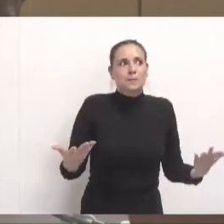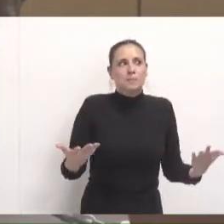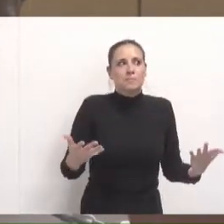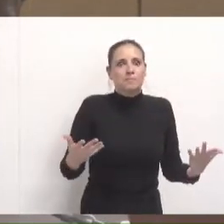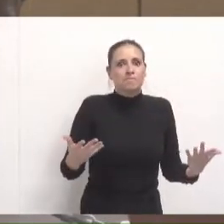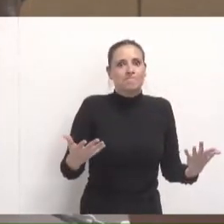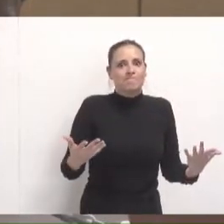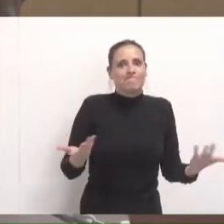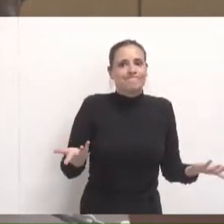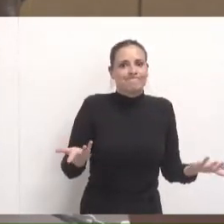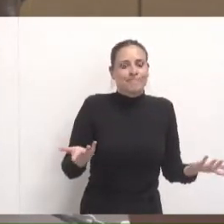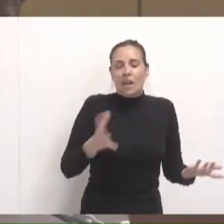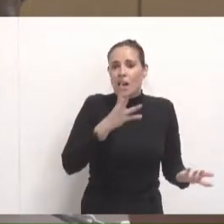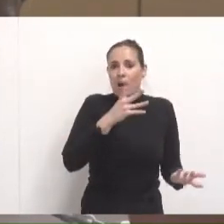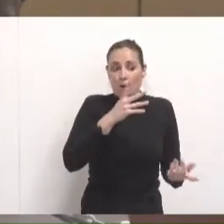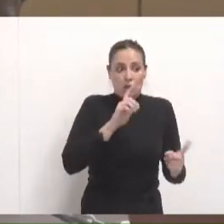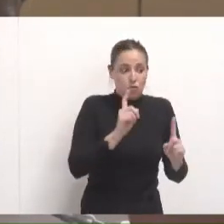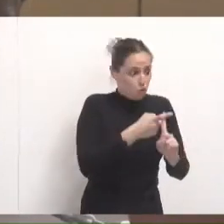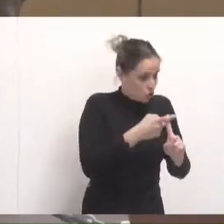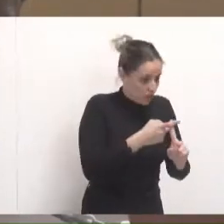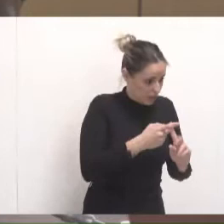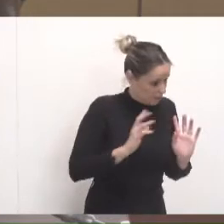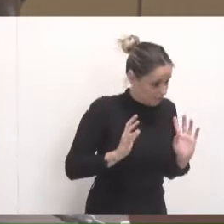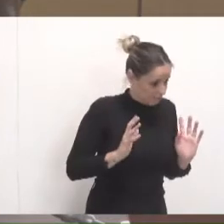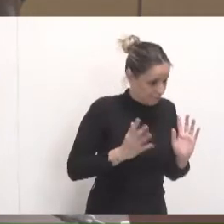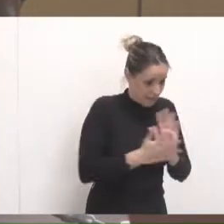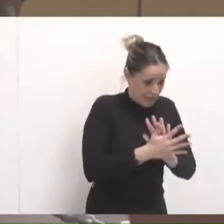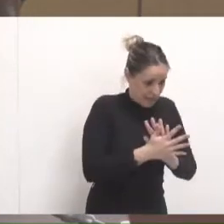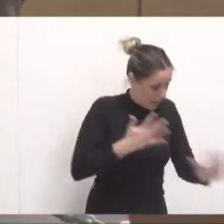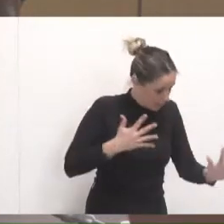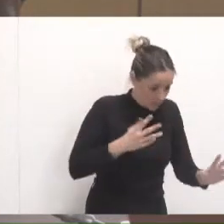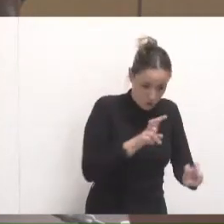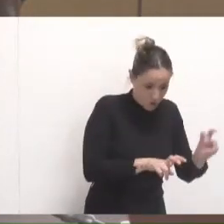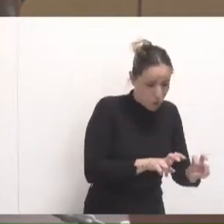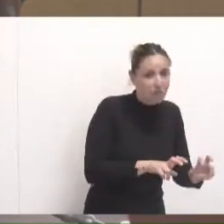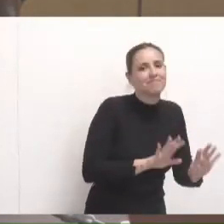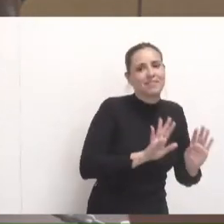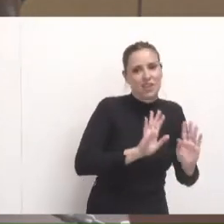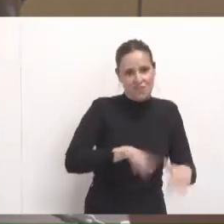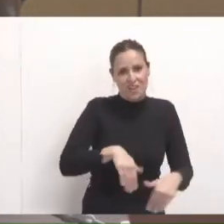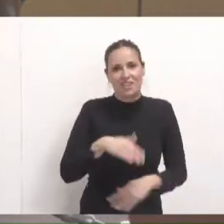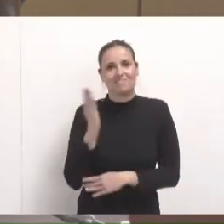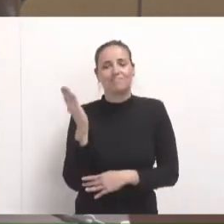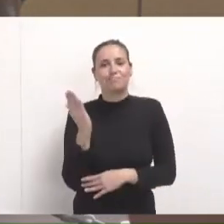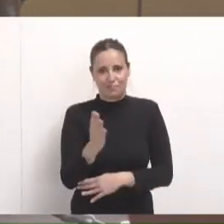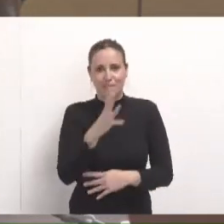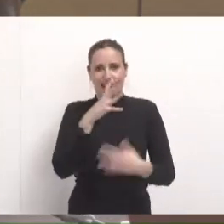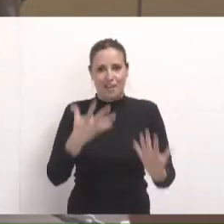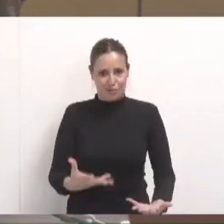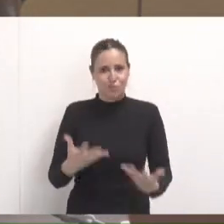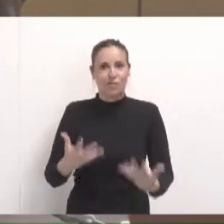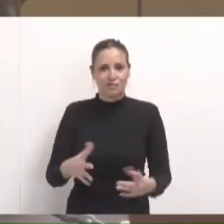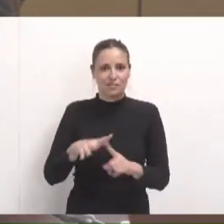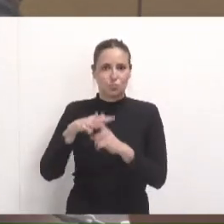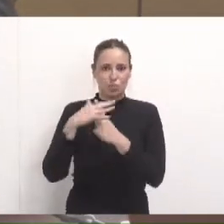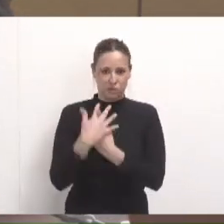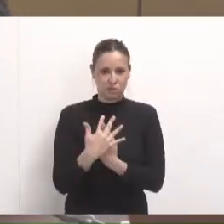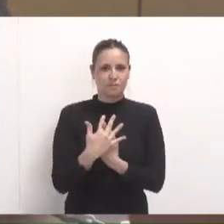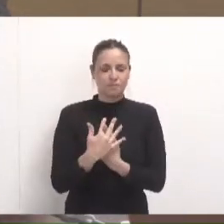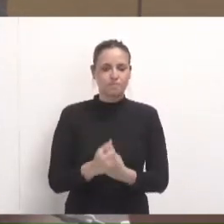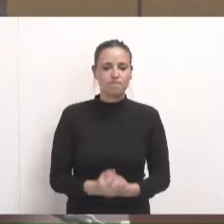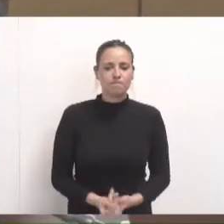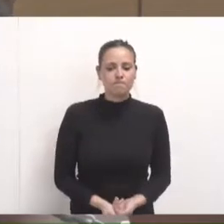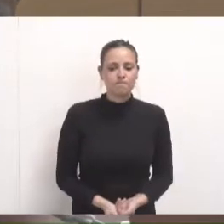soluciones rápidas, pues ha provocado la situación que estamos viviendo en este momento. Yo también